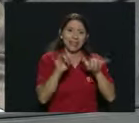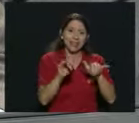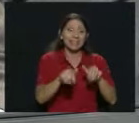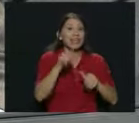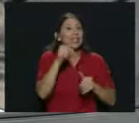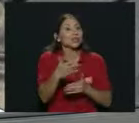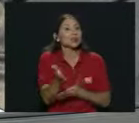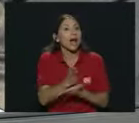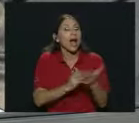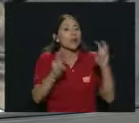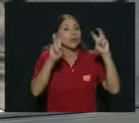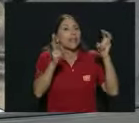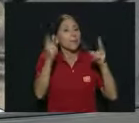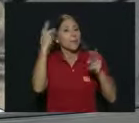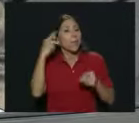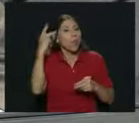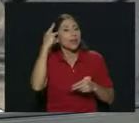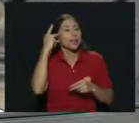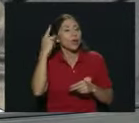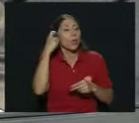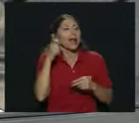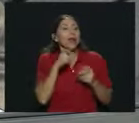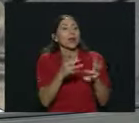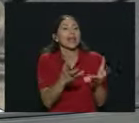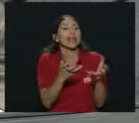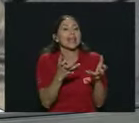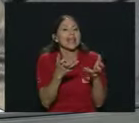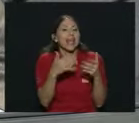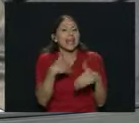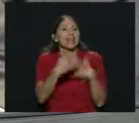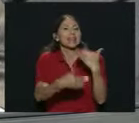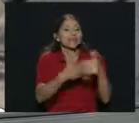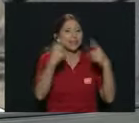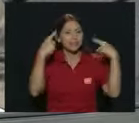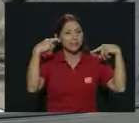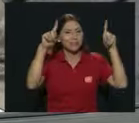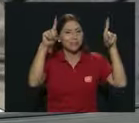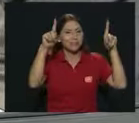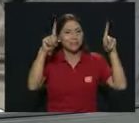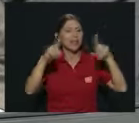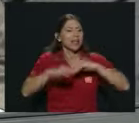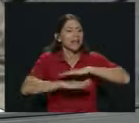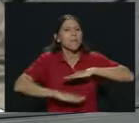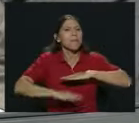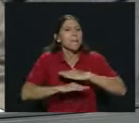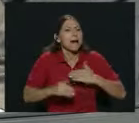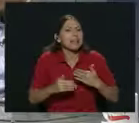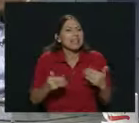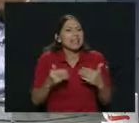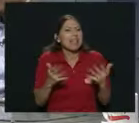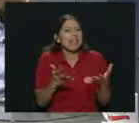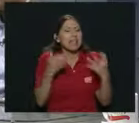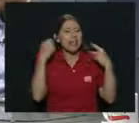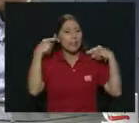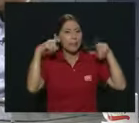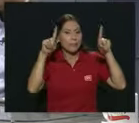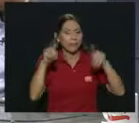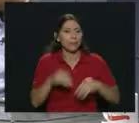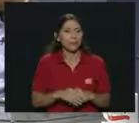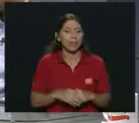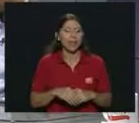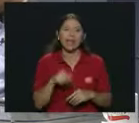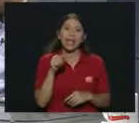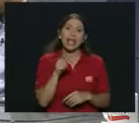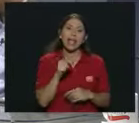político para las bases que él está persiguiendo conquistar. ¿Dónde están esas bases? Básicamente están